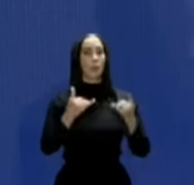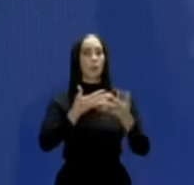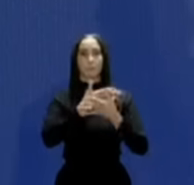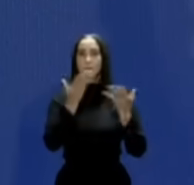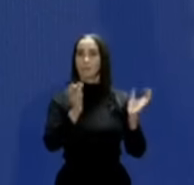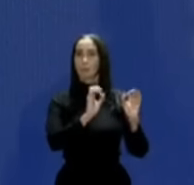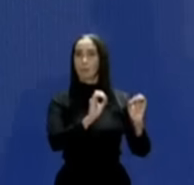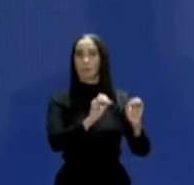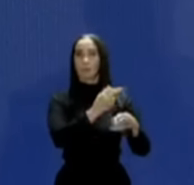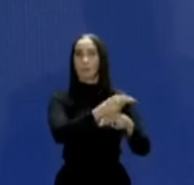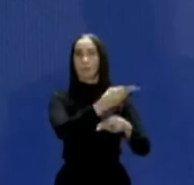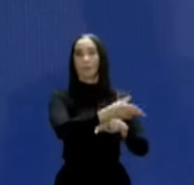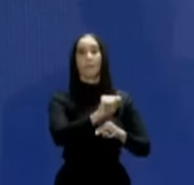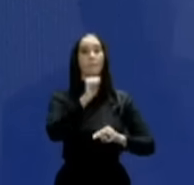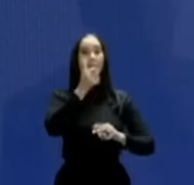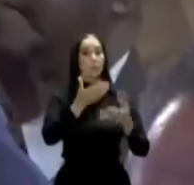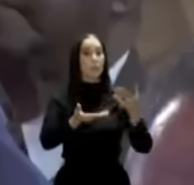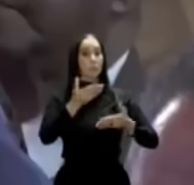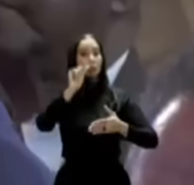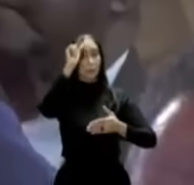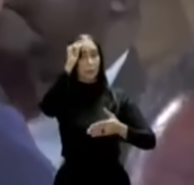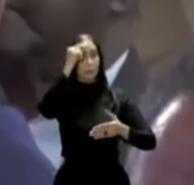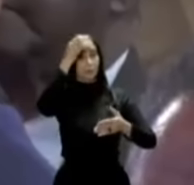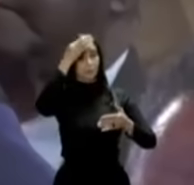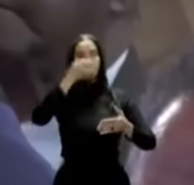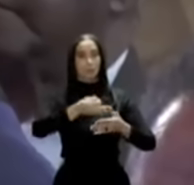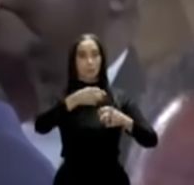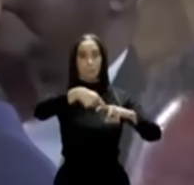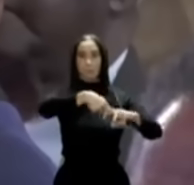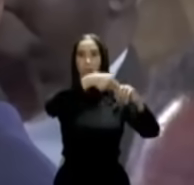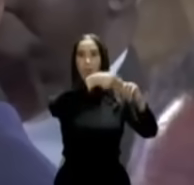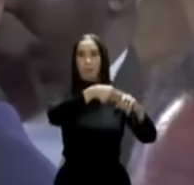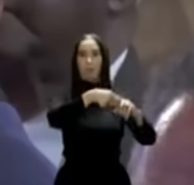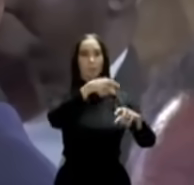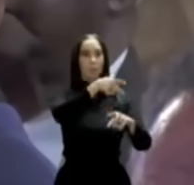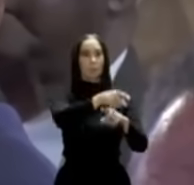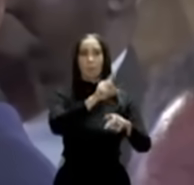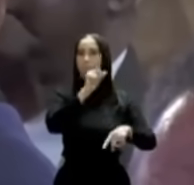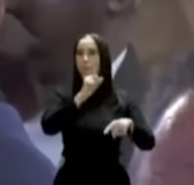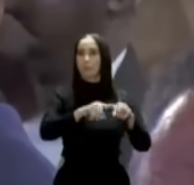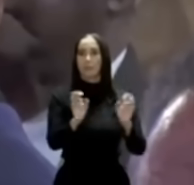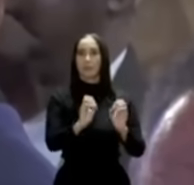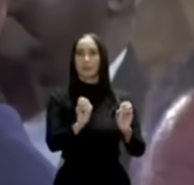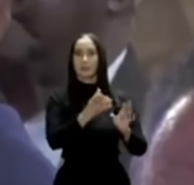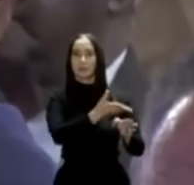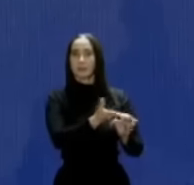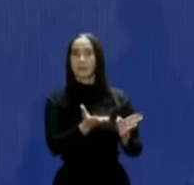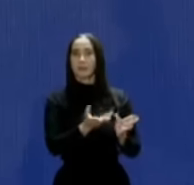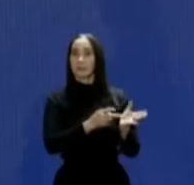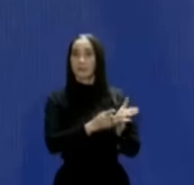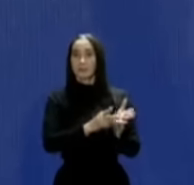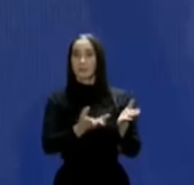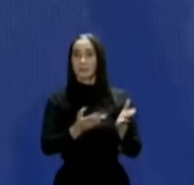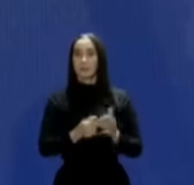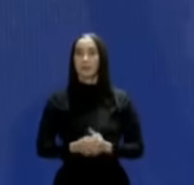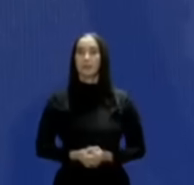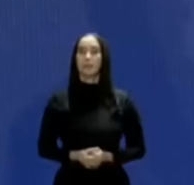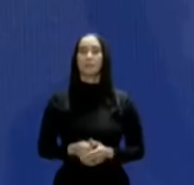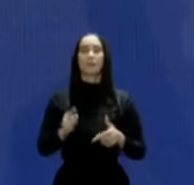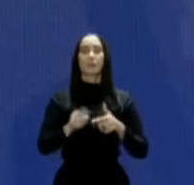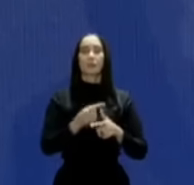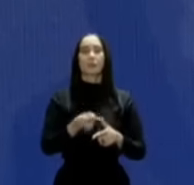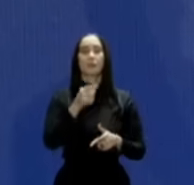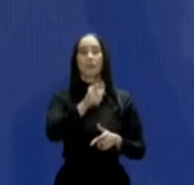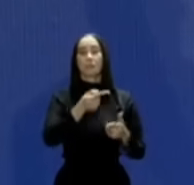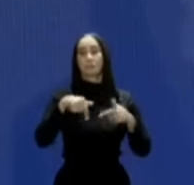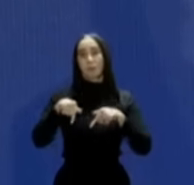ahora mismo en Haití. Mañana puede decidir el gobierno pararlo y ellos no tienen condiciones para pararlo. Esa es la realidad. Entonces, eso